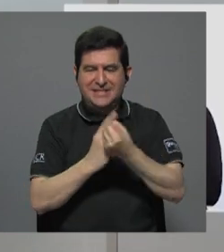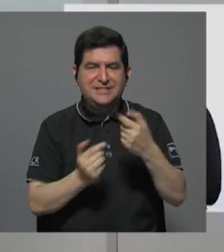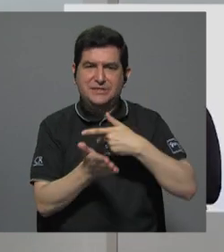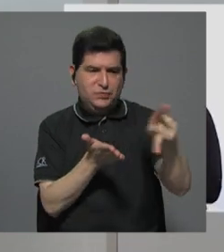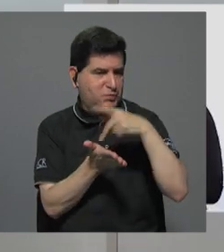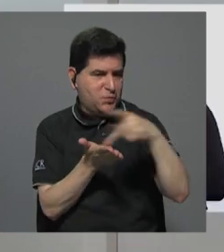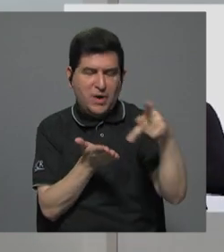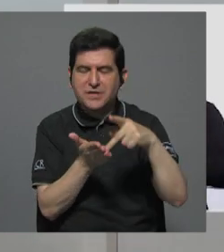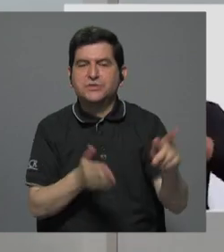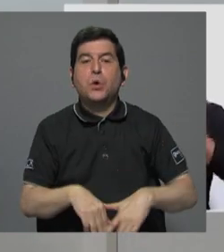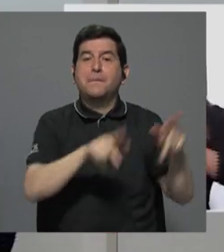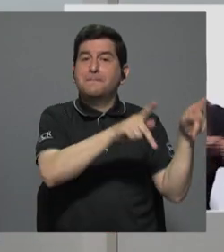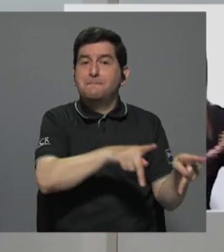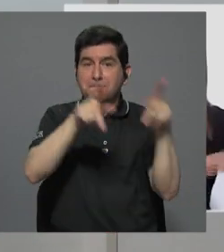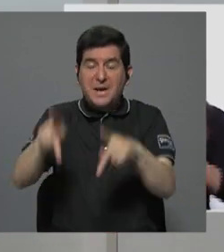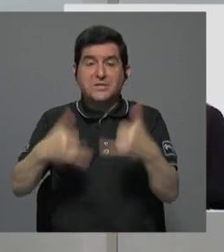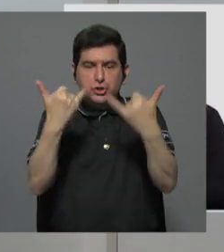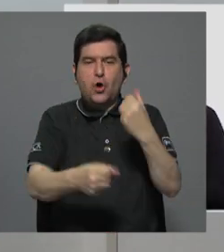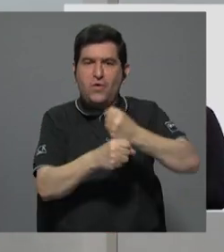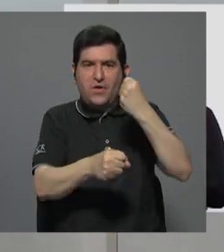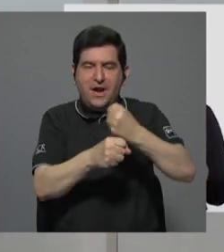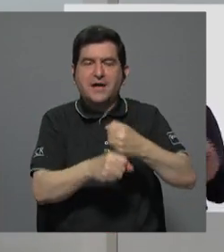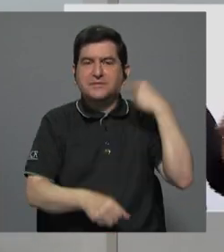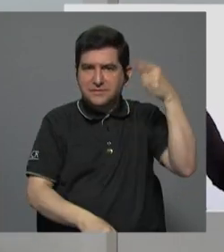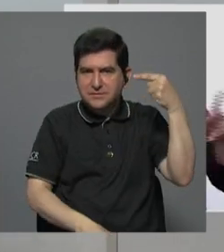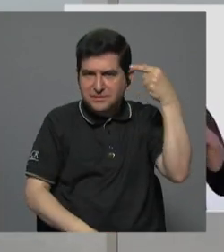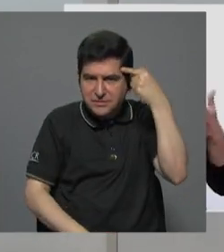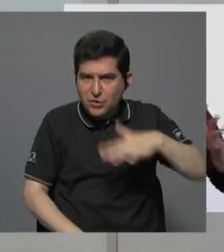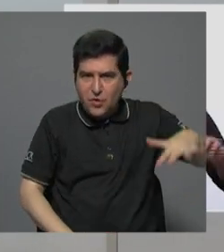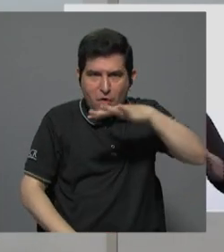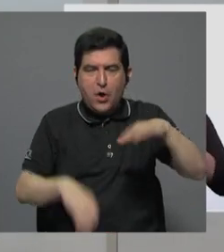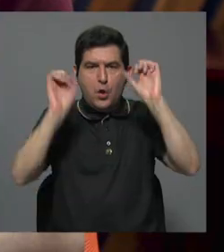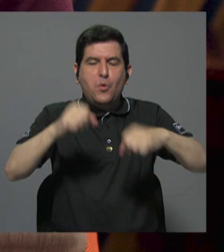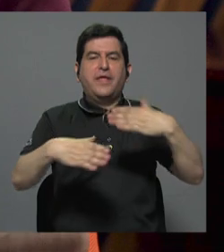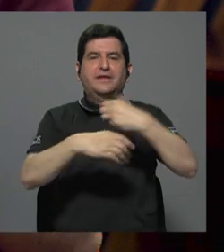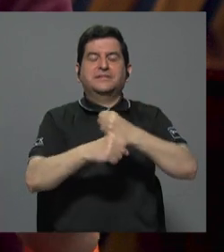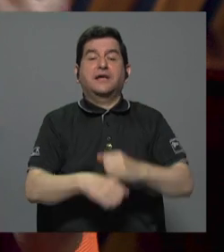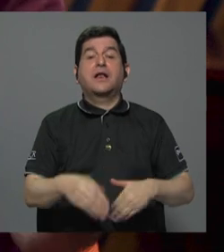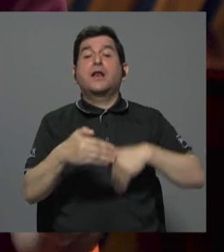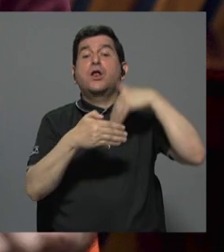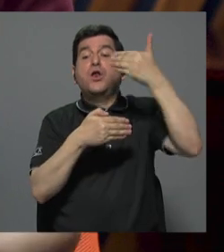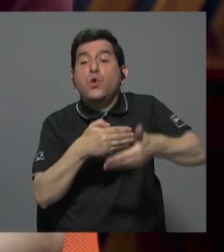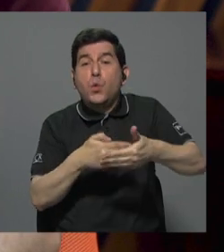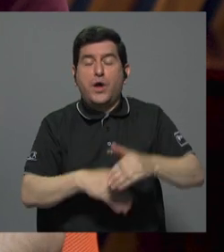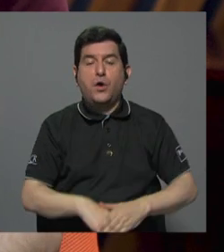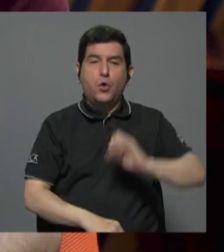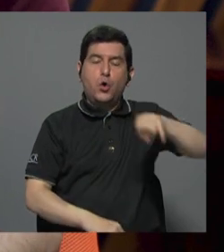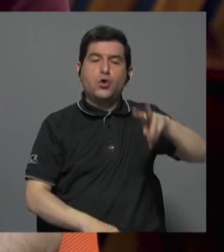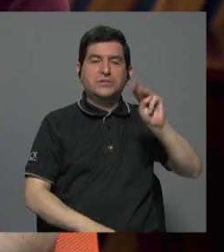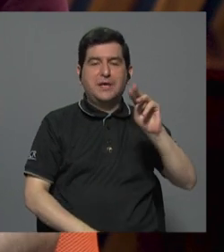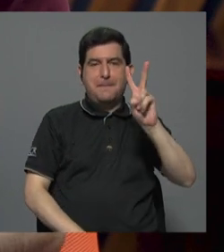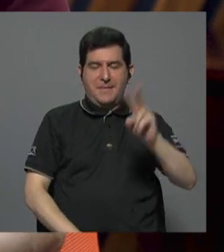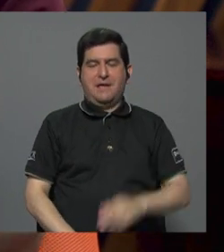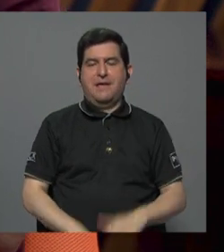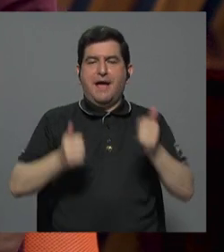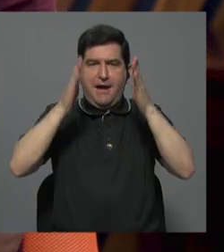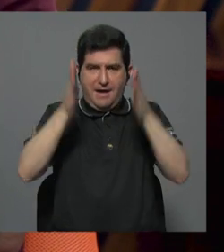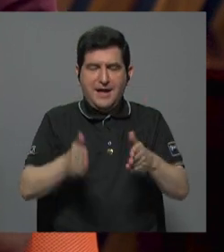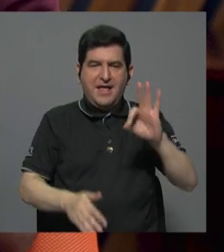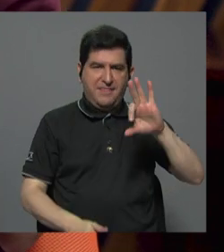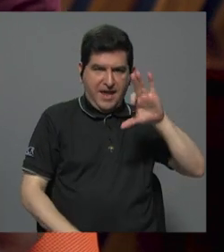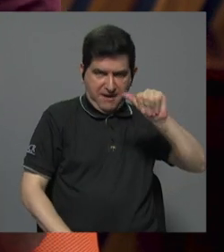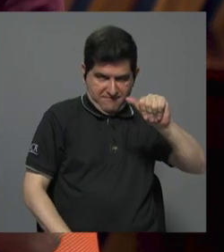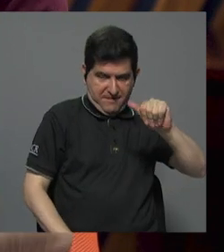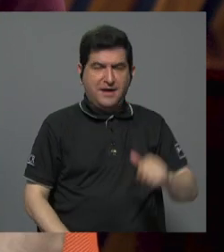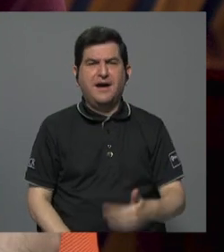en que las personas que ya trabajan con el estado lo hacen luego fue el turno de josé maría villalta el candidato el frente amplio